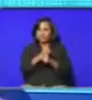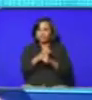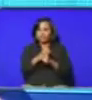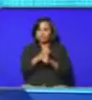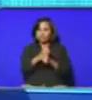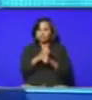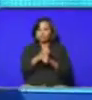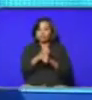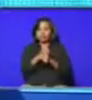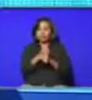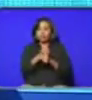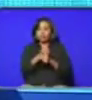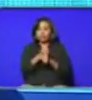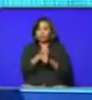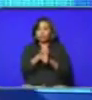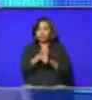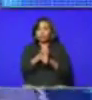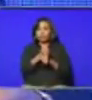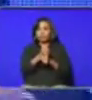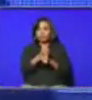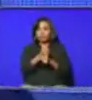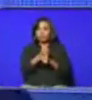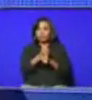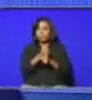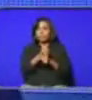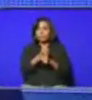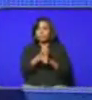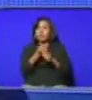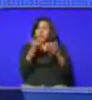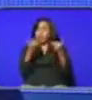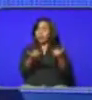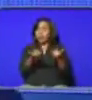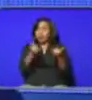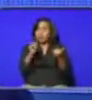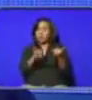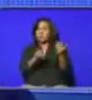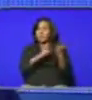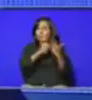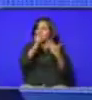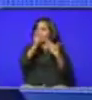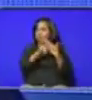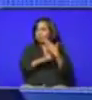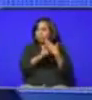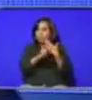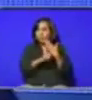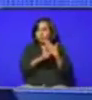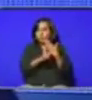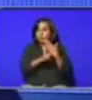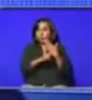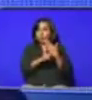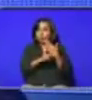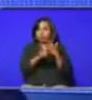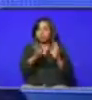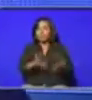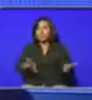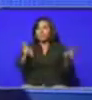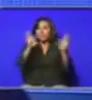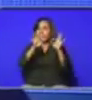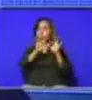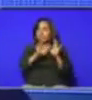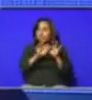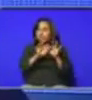sector productivo. En ese sentido, el diseño curricular de todos los programas como algo básico va a tener una exposición